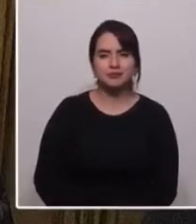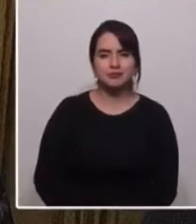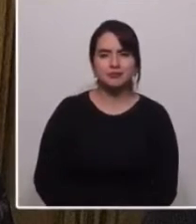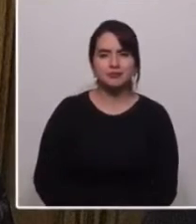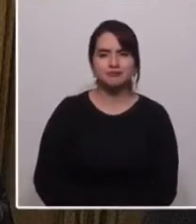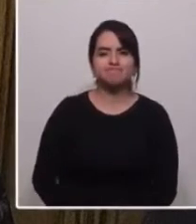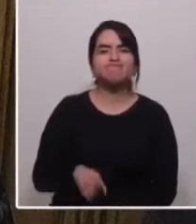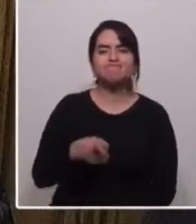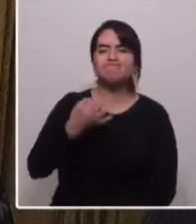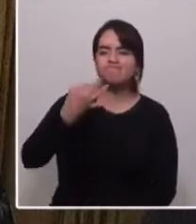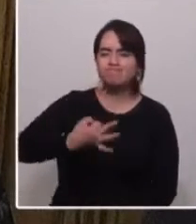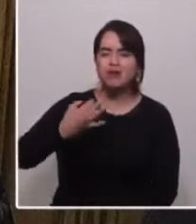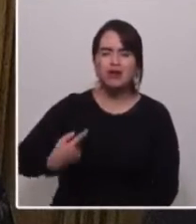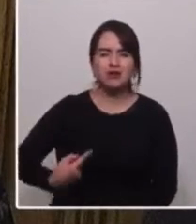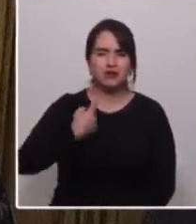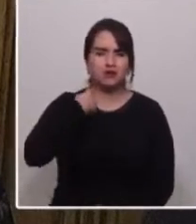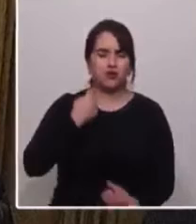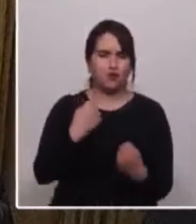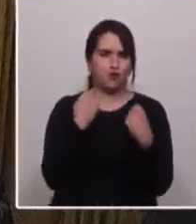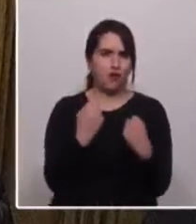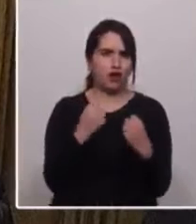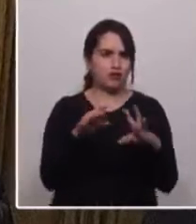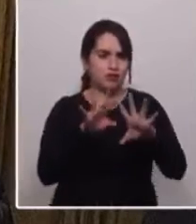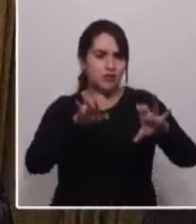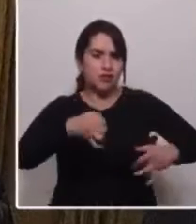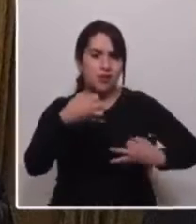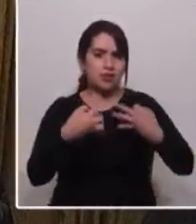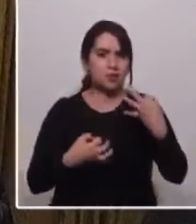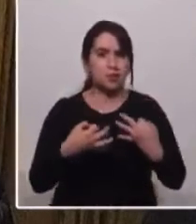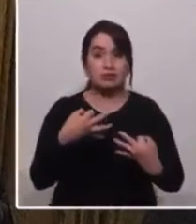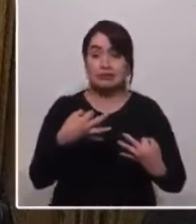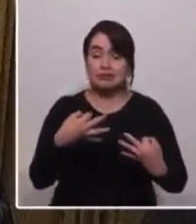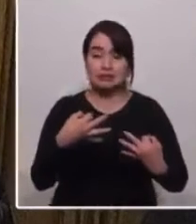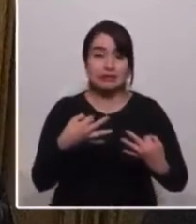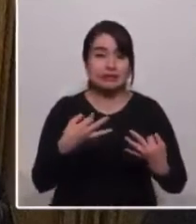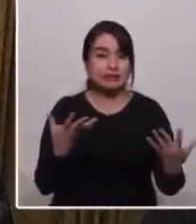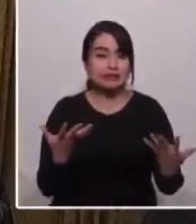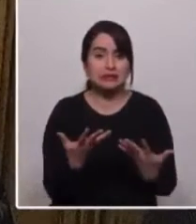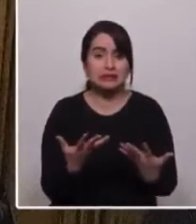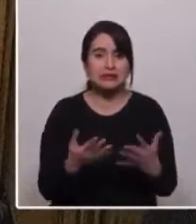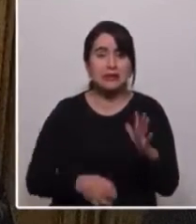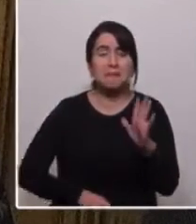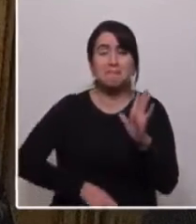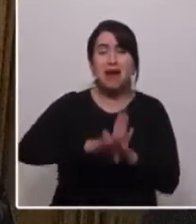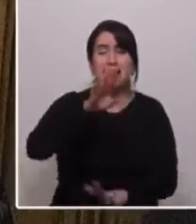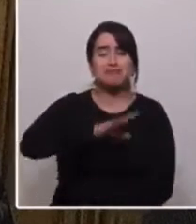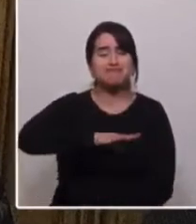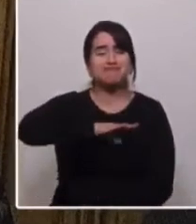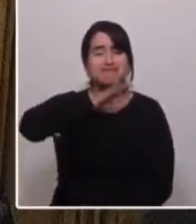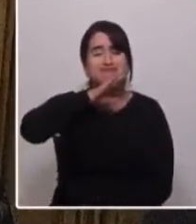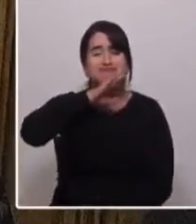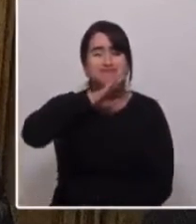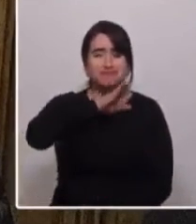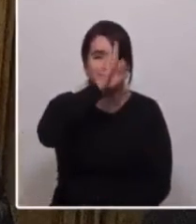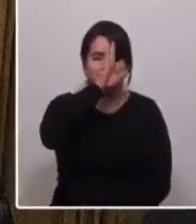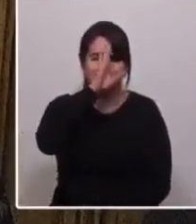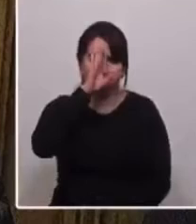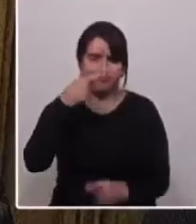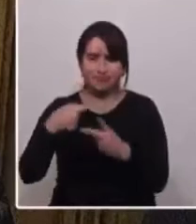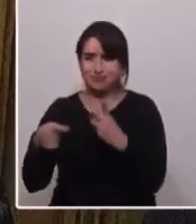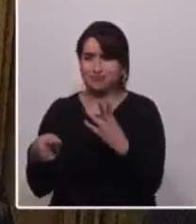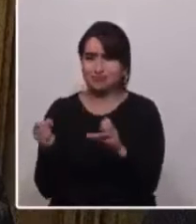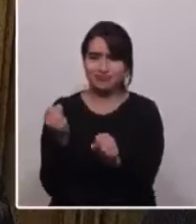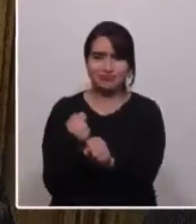afectaría fuertemente a nuestro sistema de justicia, que se vería más atochado de lo que se encuentra hoy.